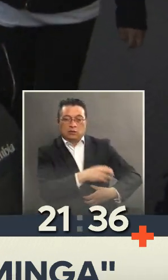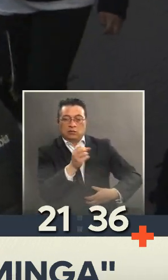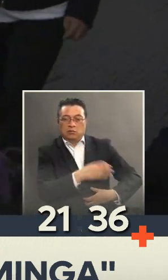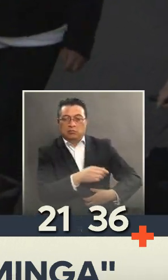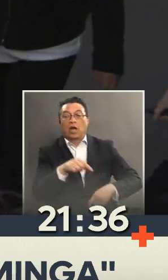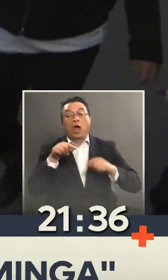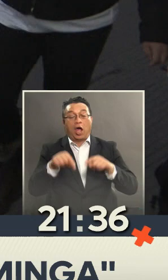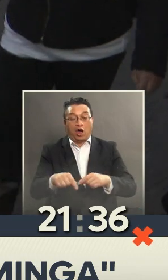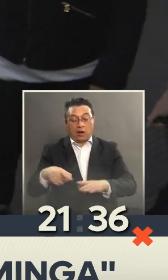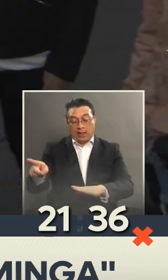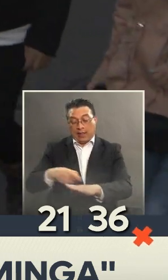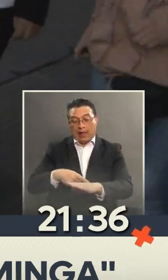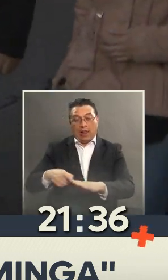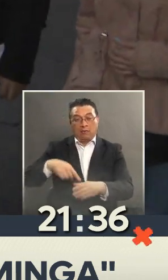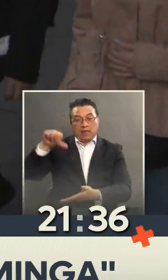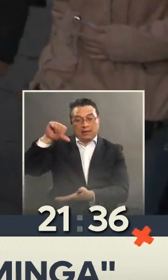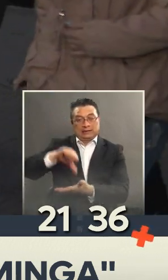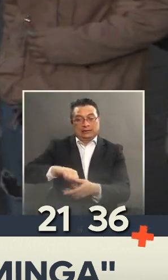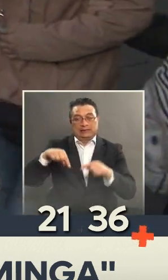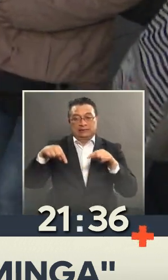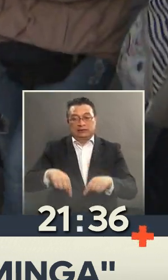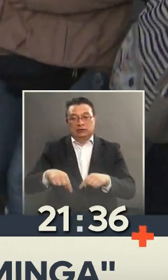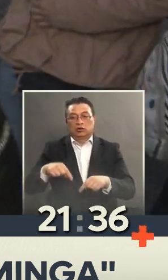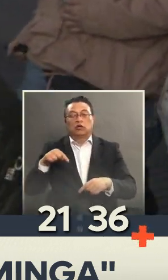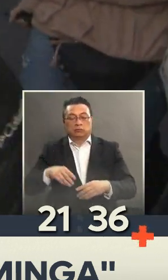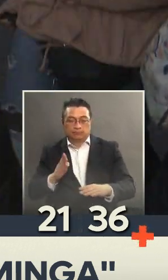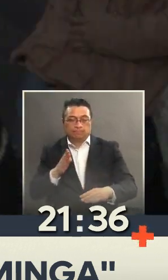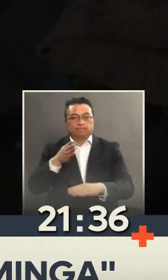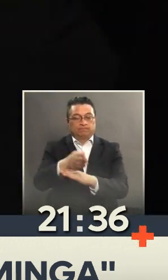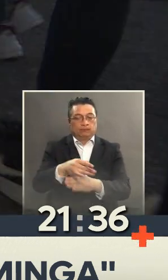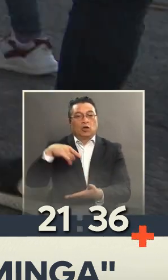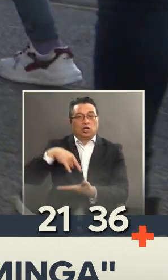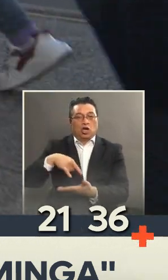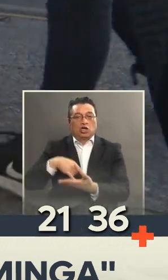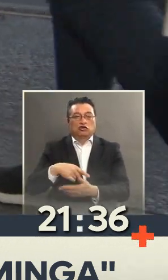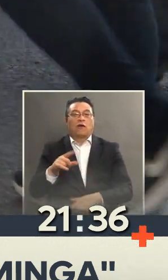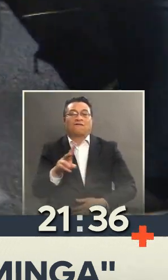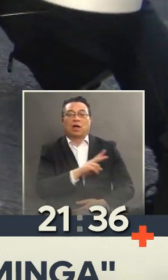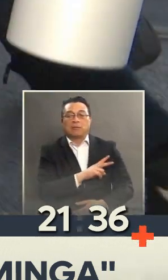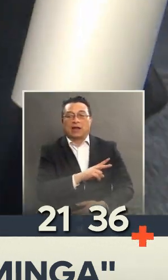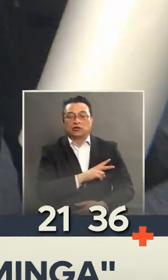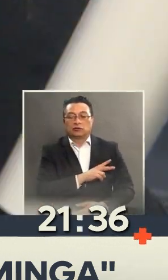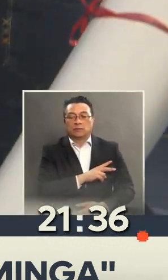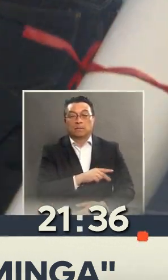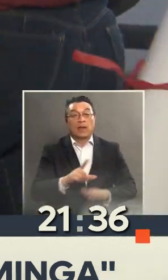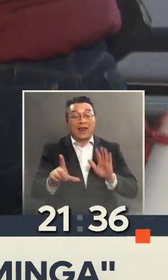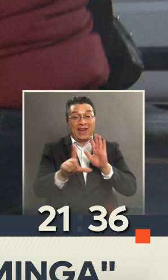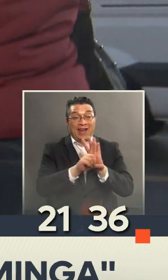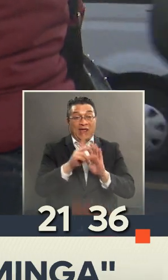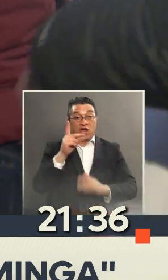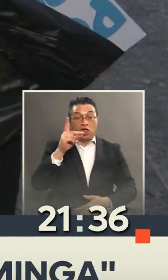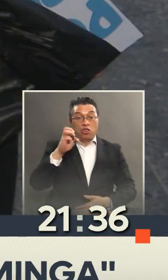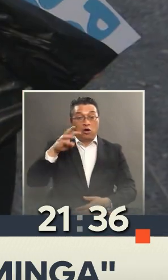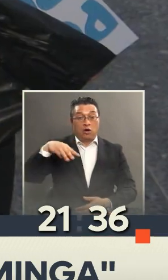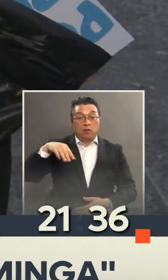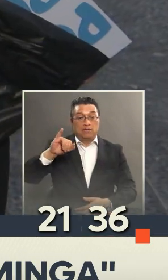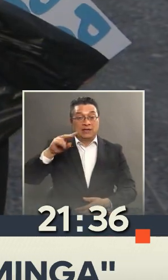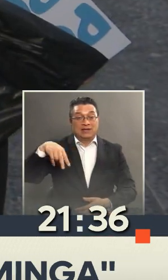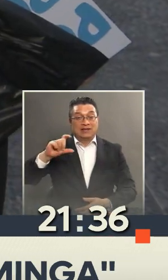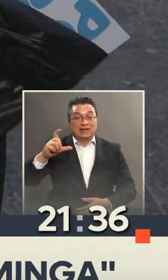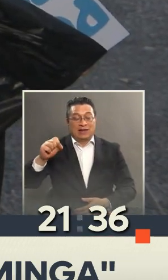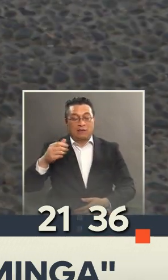en Alameda, en el centro, y vamos al Congreso a Valparaíso. Como pensaron que la ley Dominga avanzaría, querían estar